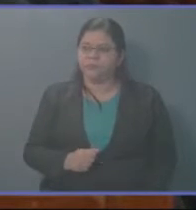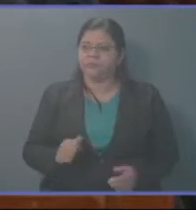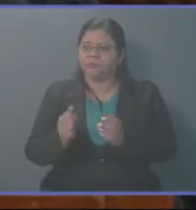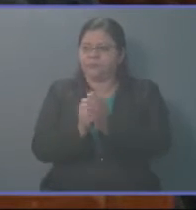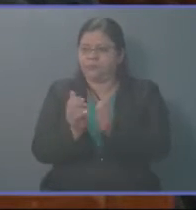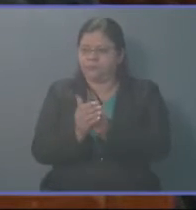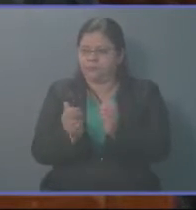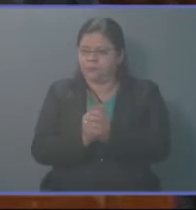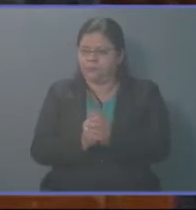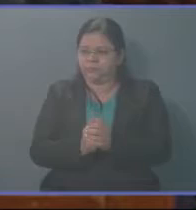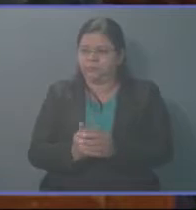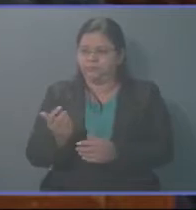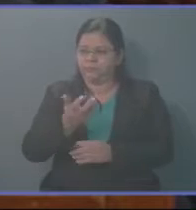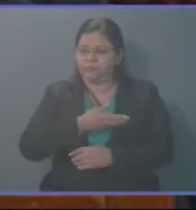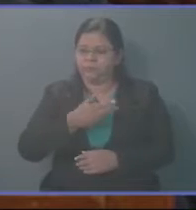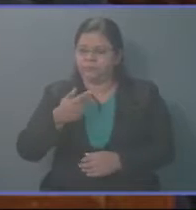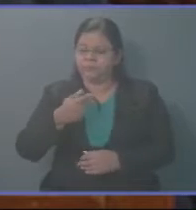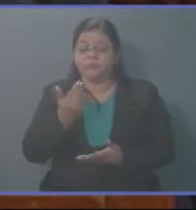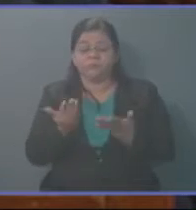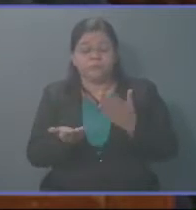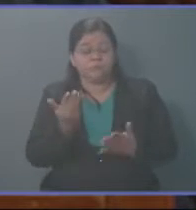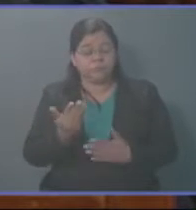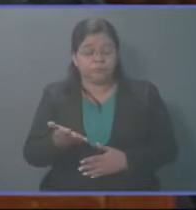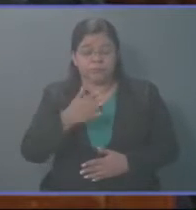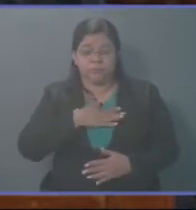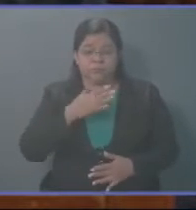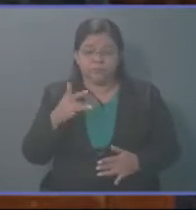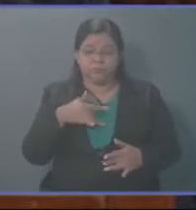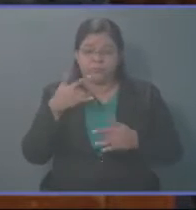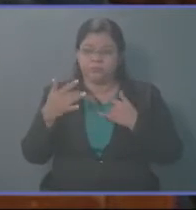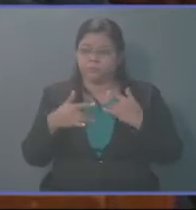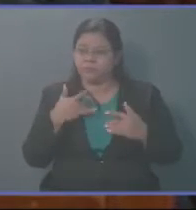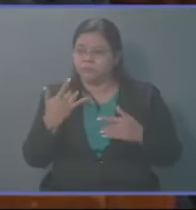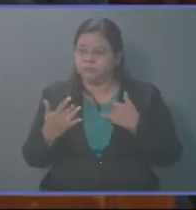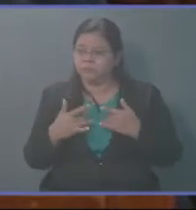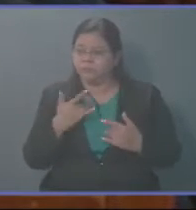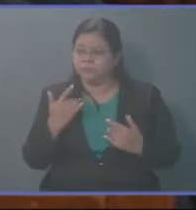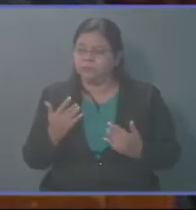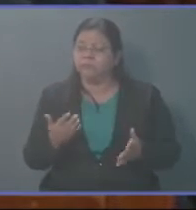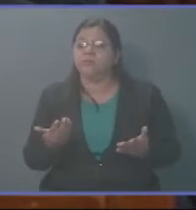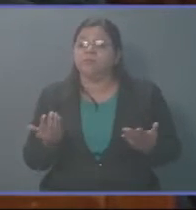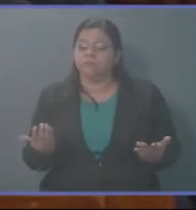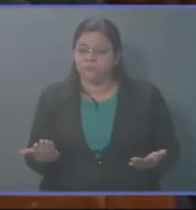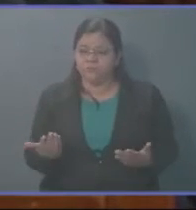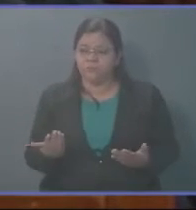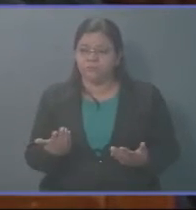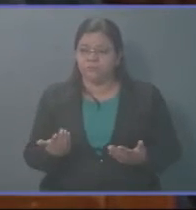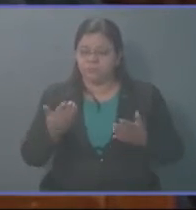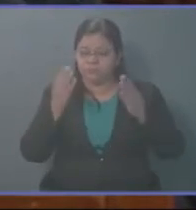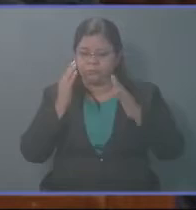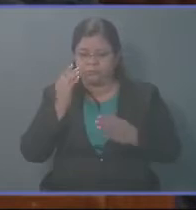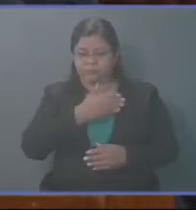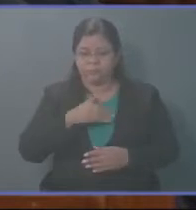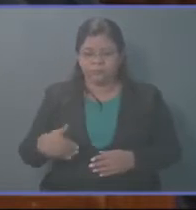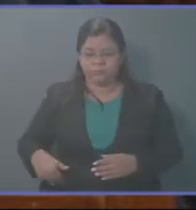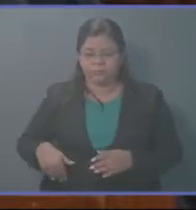problema que tengamos de sentimientos porque el presidente los trate o no los trate